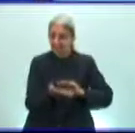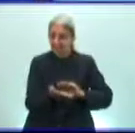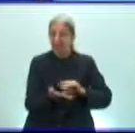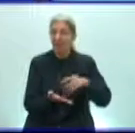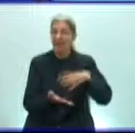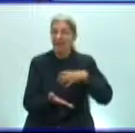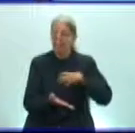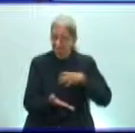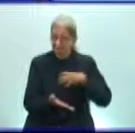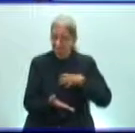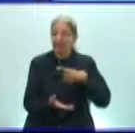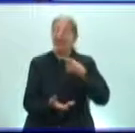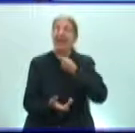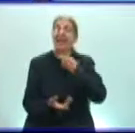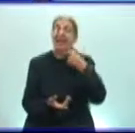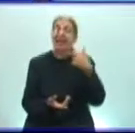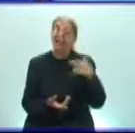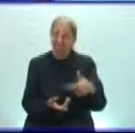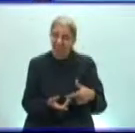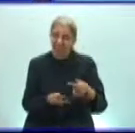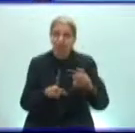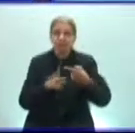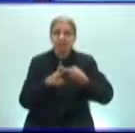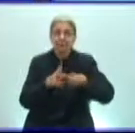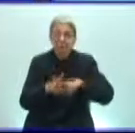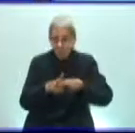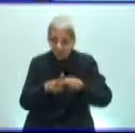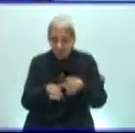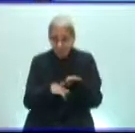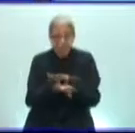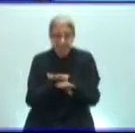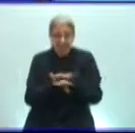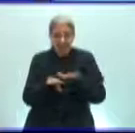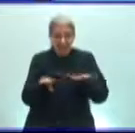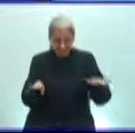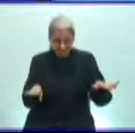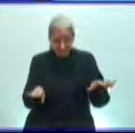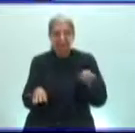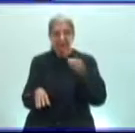los ejemplos resueltos para que ustedes puedan